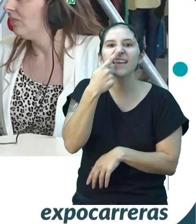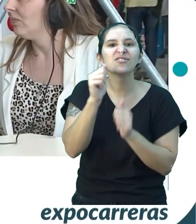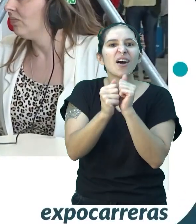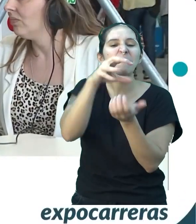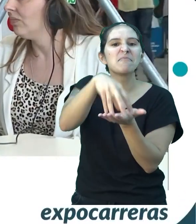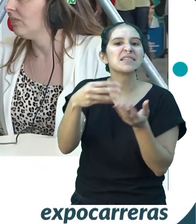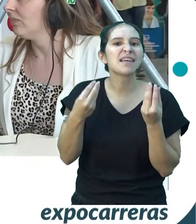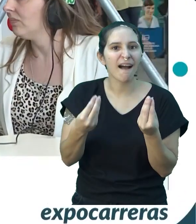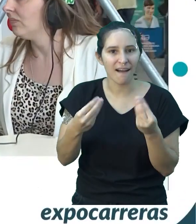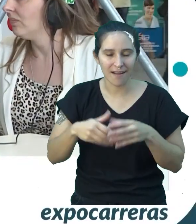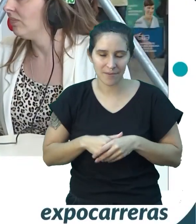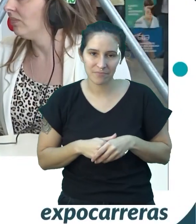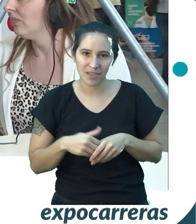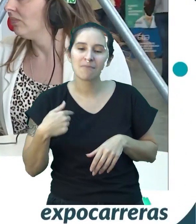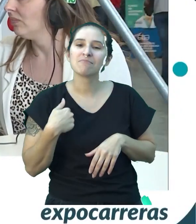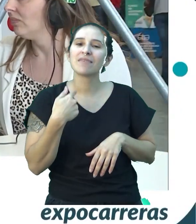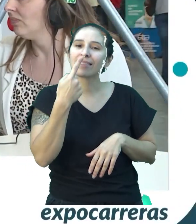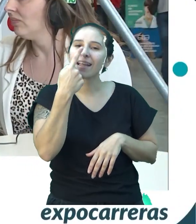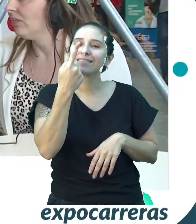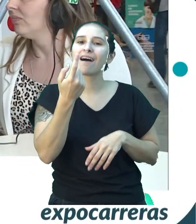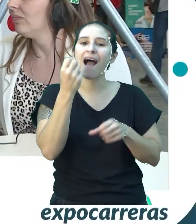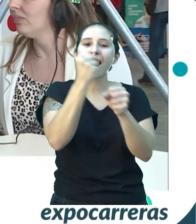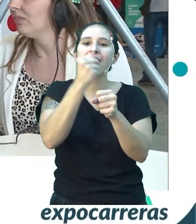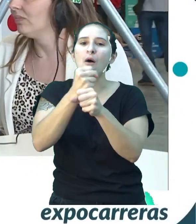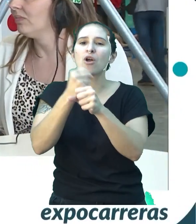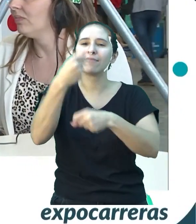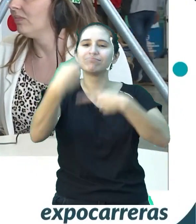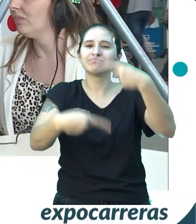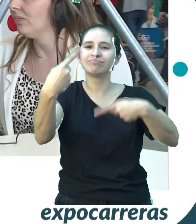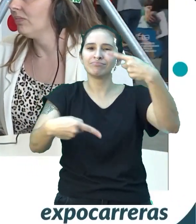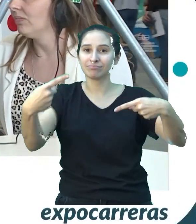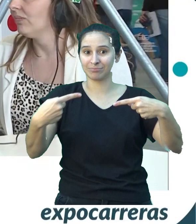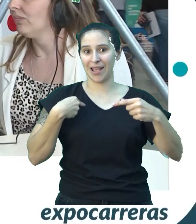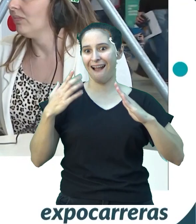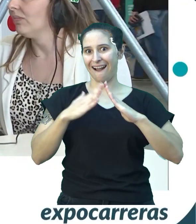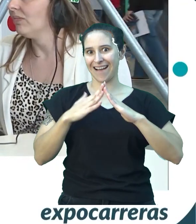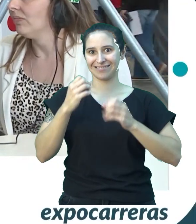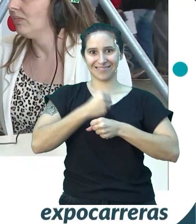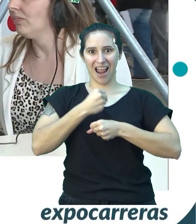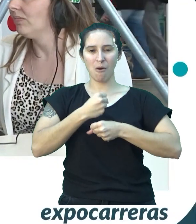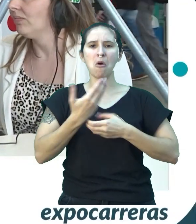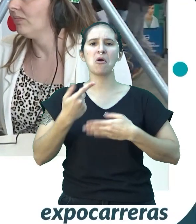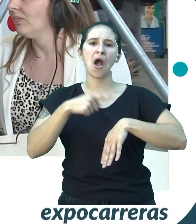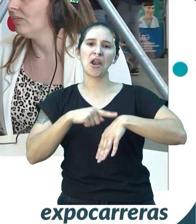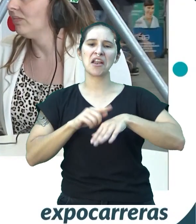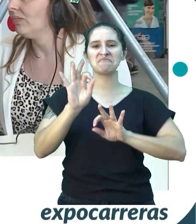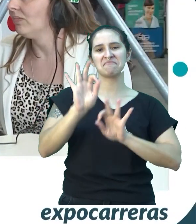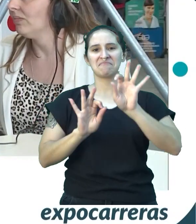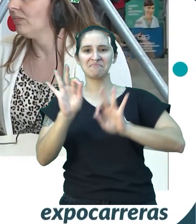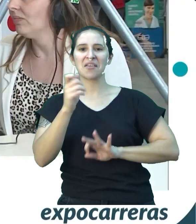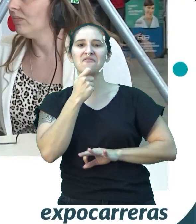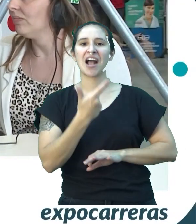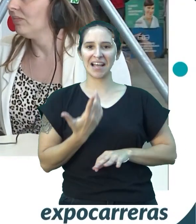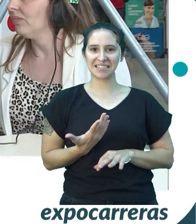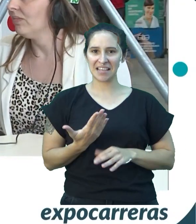interesaba mucho la versatilidad laboral que tenía, ya que al ser home office uno podía acomodarse con sus horarios, permitía